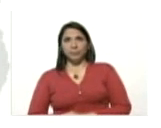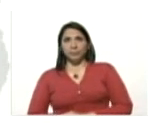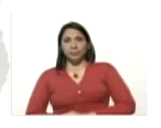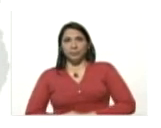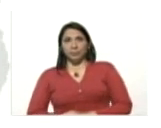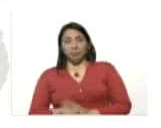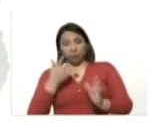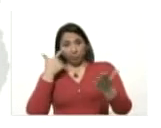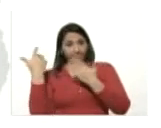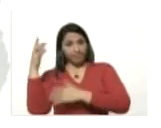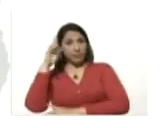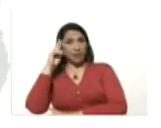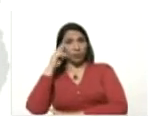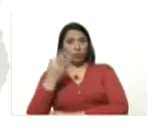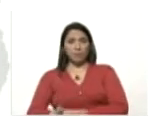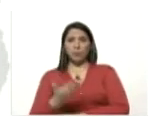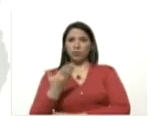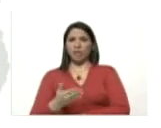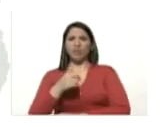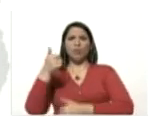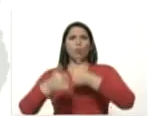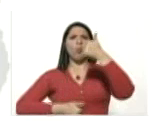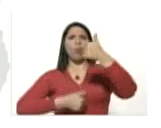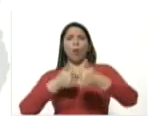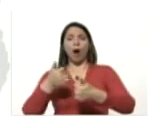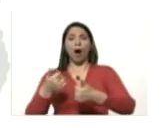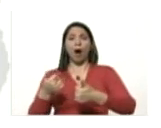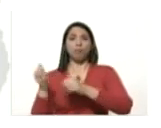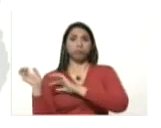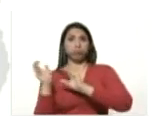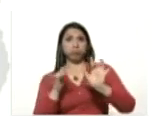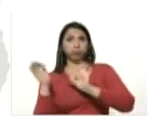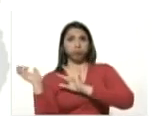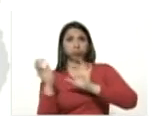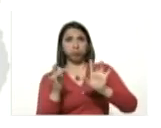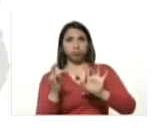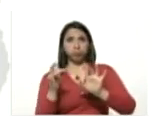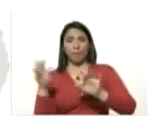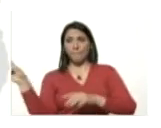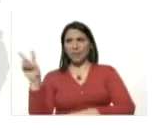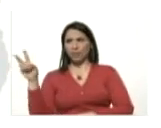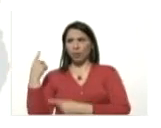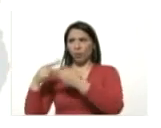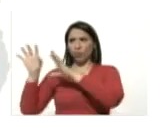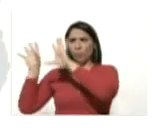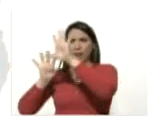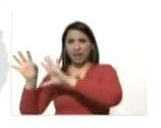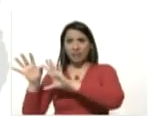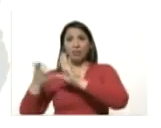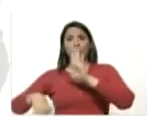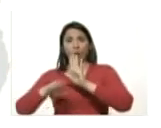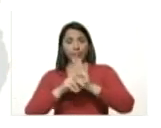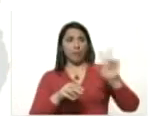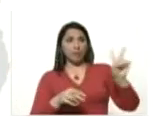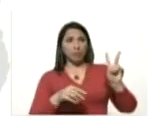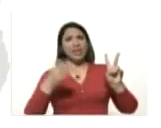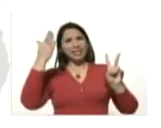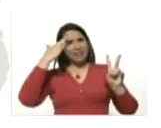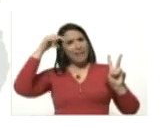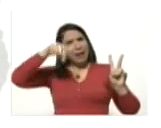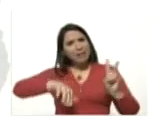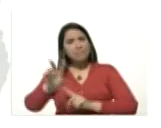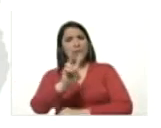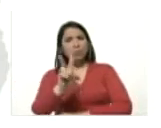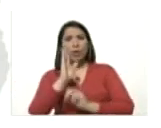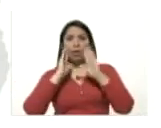Esa es la razón fundamental por la cual están regresando nuestros connacionales, porque saben que acá van a ser